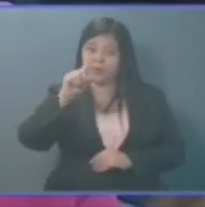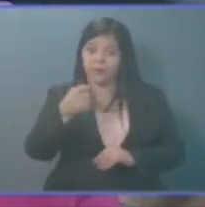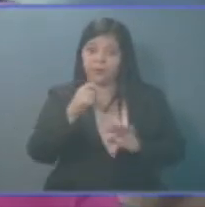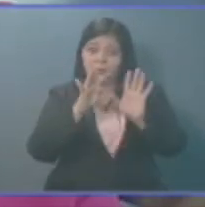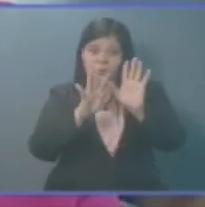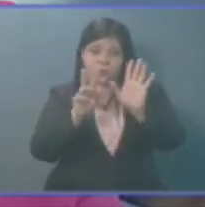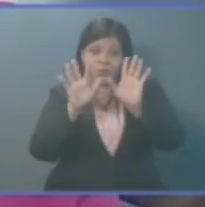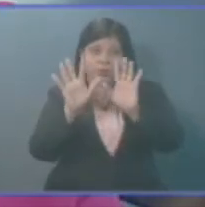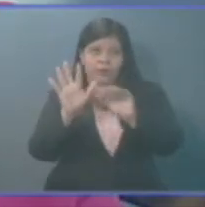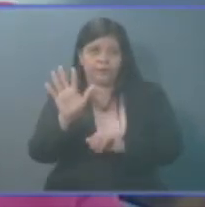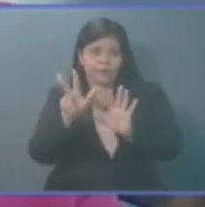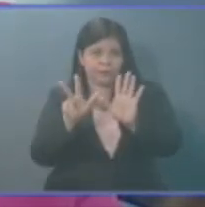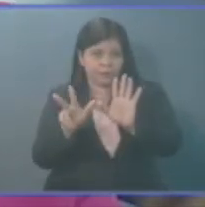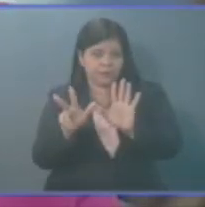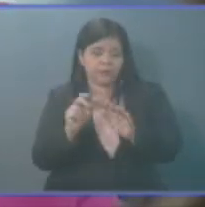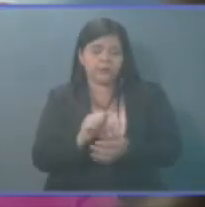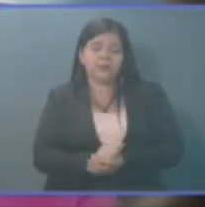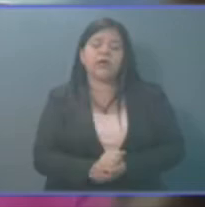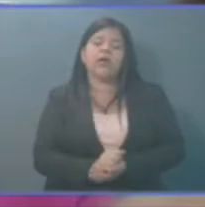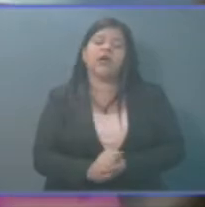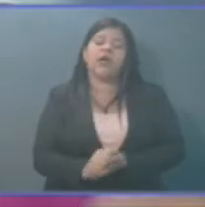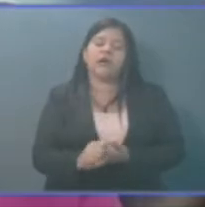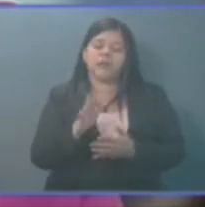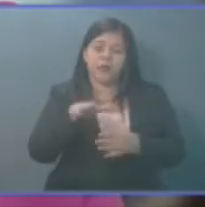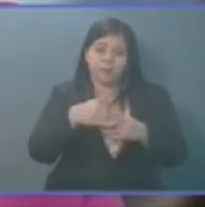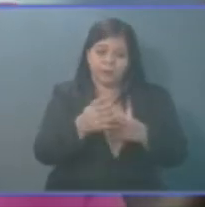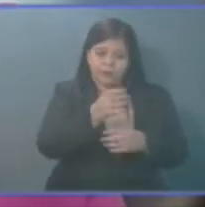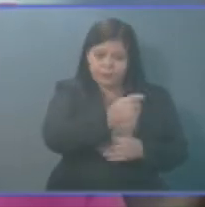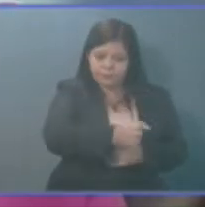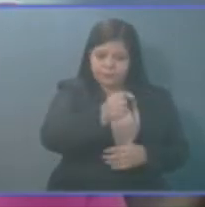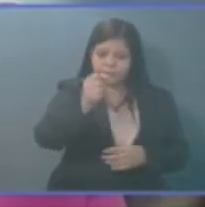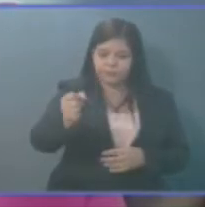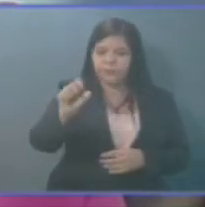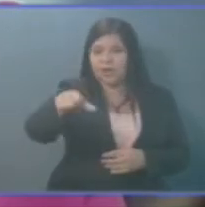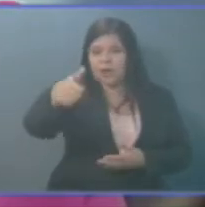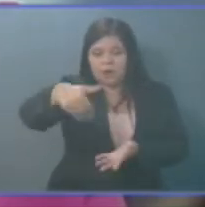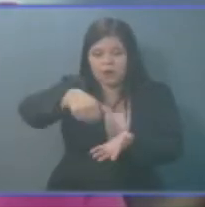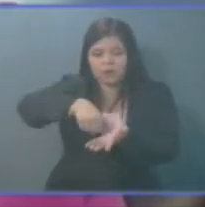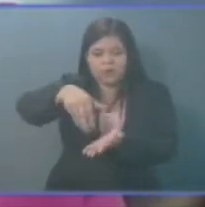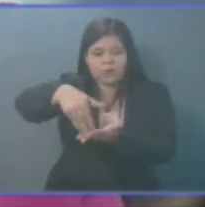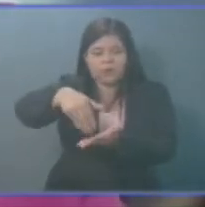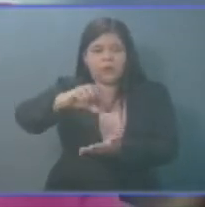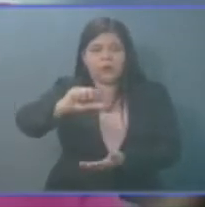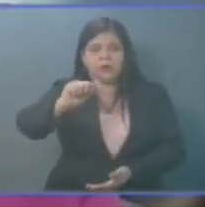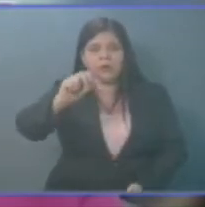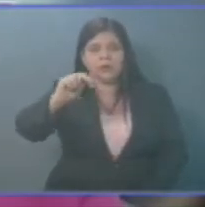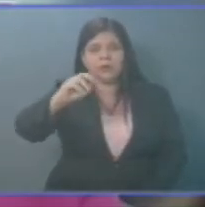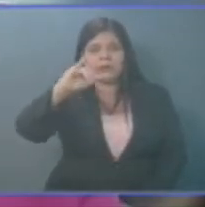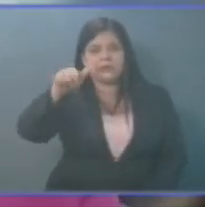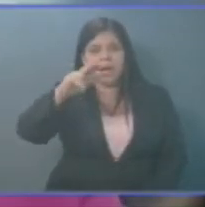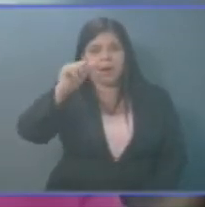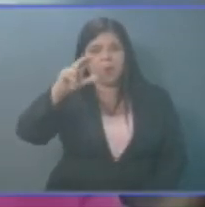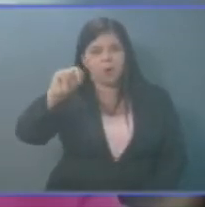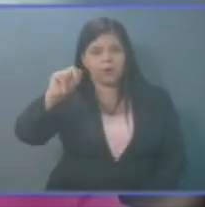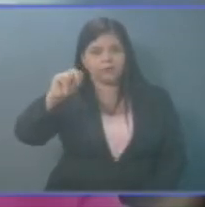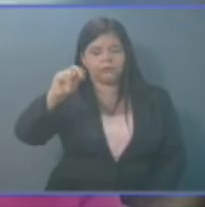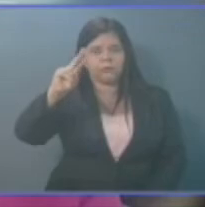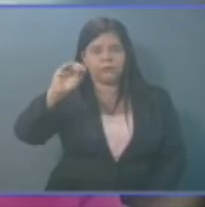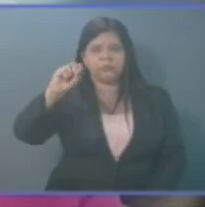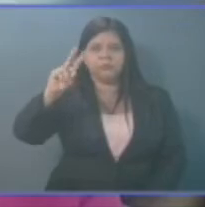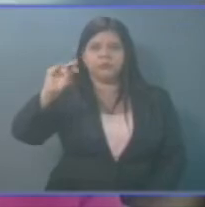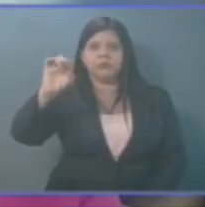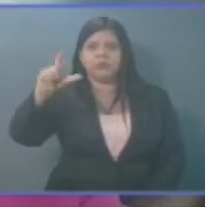fue transferido al municipio de San Juan Nonualco, en el mismo departamento en